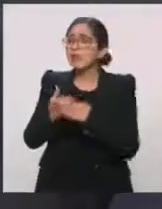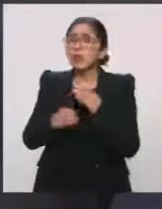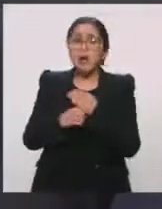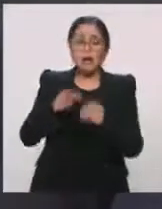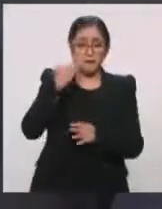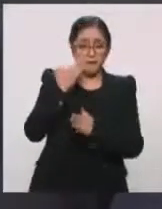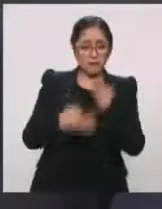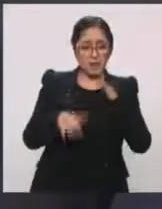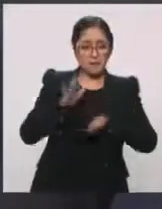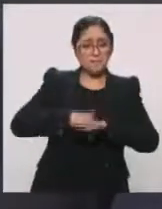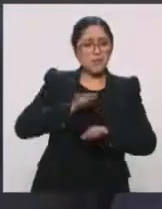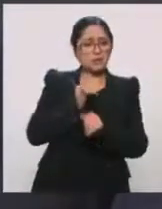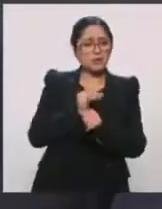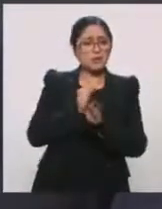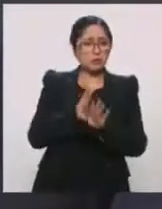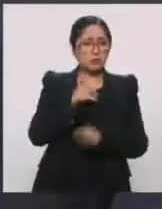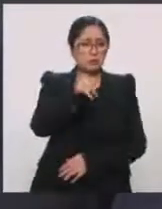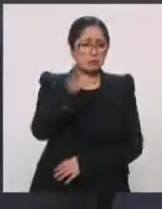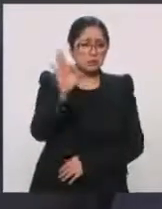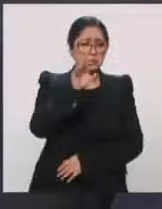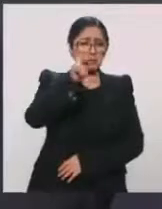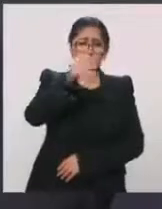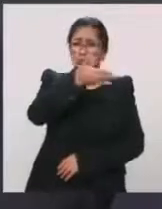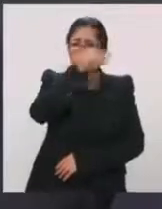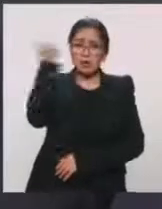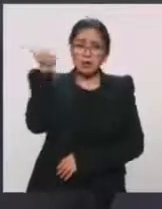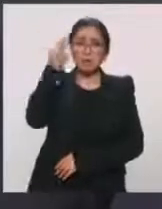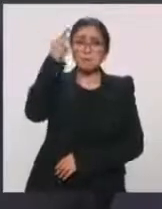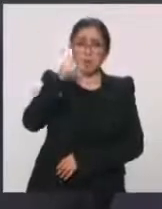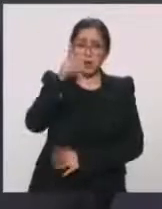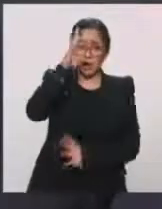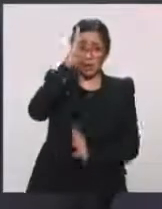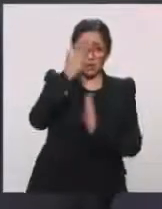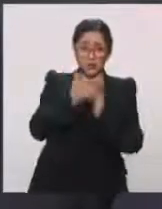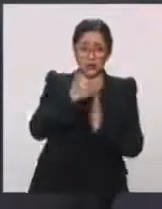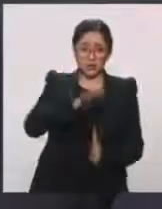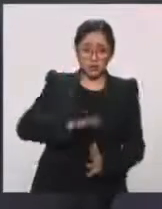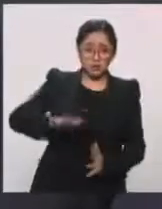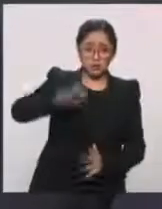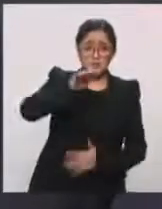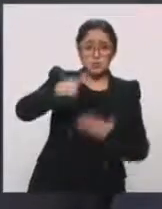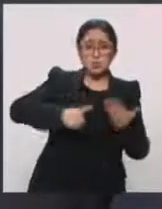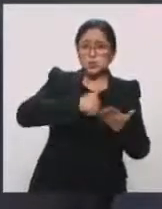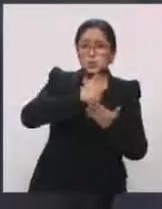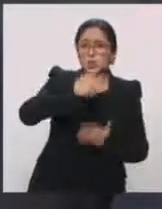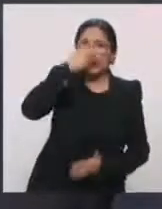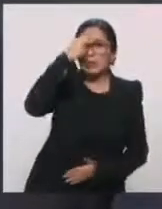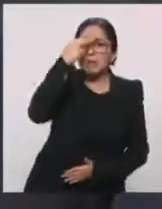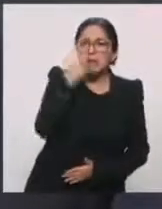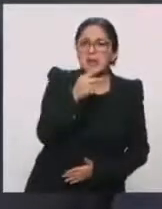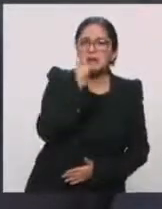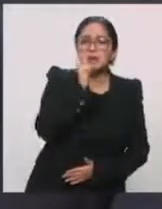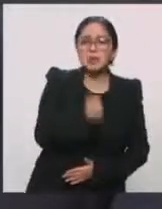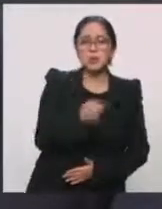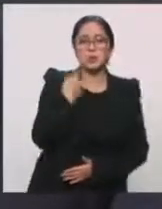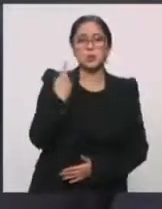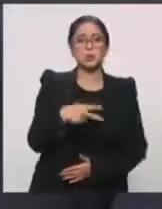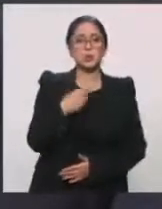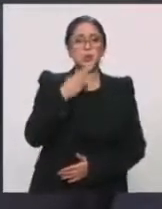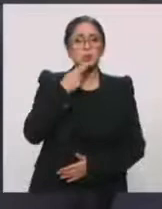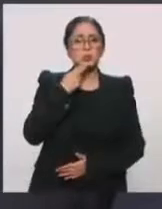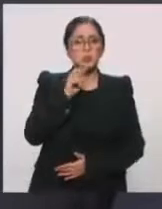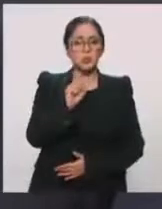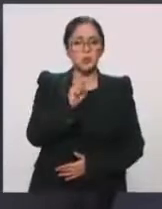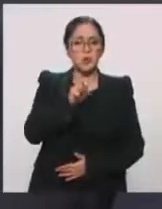respecto. Usted no lo sabía probablemente, pero la mitad del territorio donde se ubica la Ciudad de México es considerado o catalogado como suelo